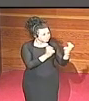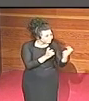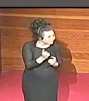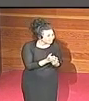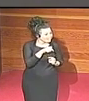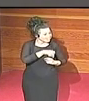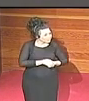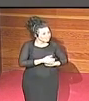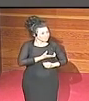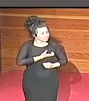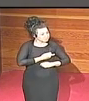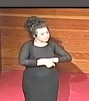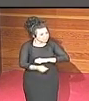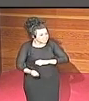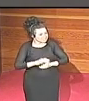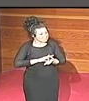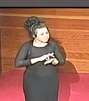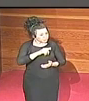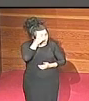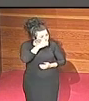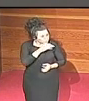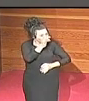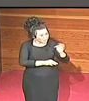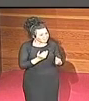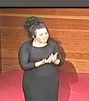Cultura del Ayuntamiento de Vitoria-Gasteiz.